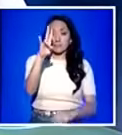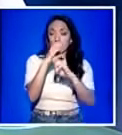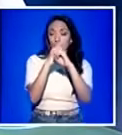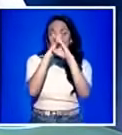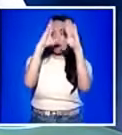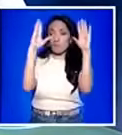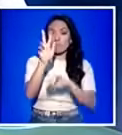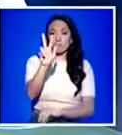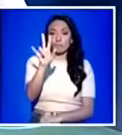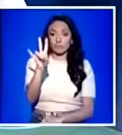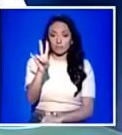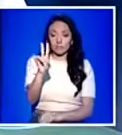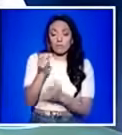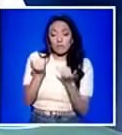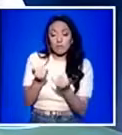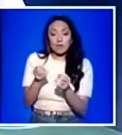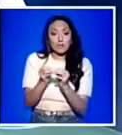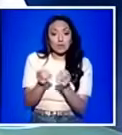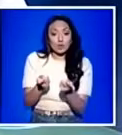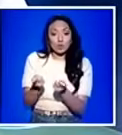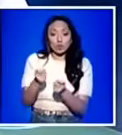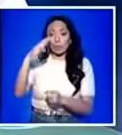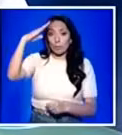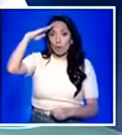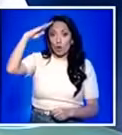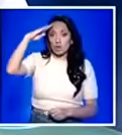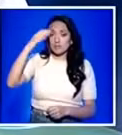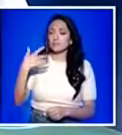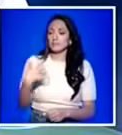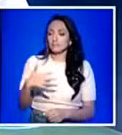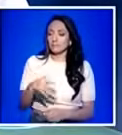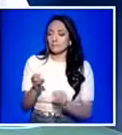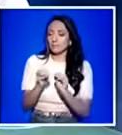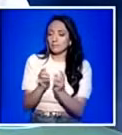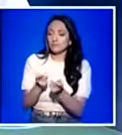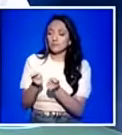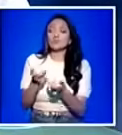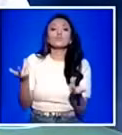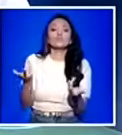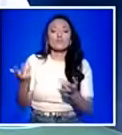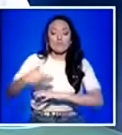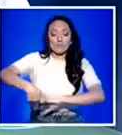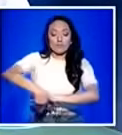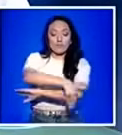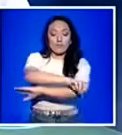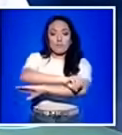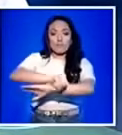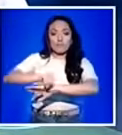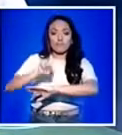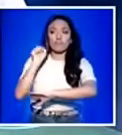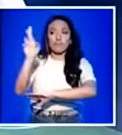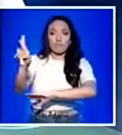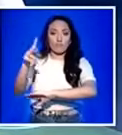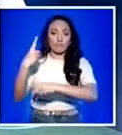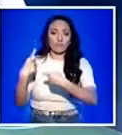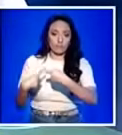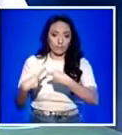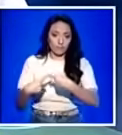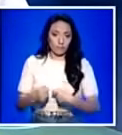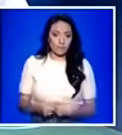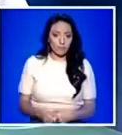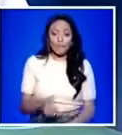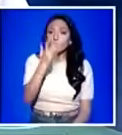7:37 de la mañana. Intensifican los controles policiales en las paradas de los buses sobre la avenida Mariscal Sucre en el sur de Quito.